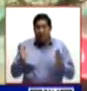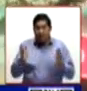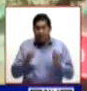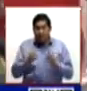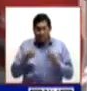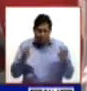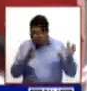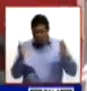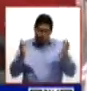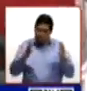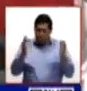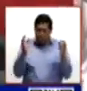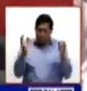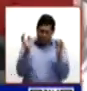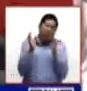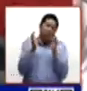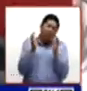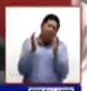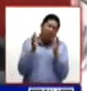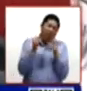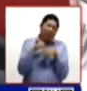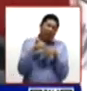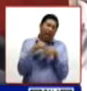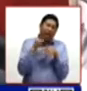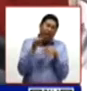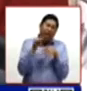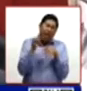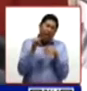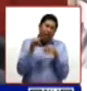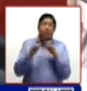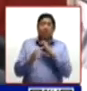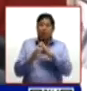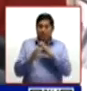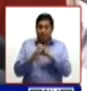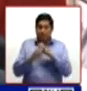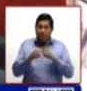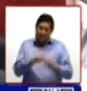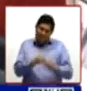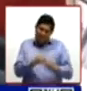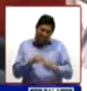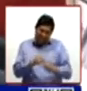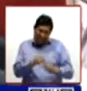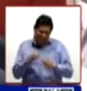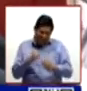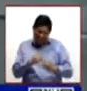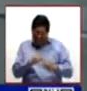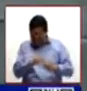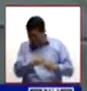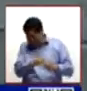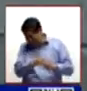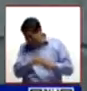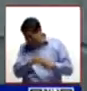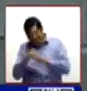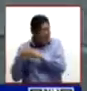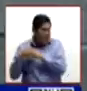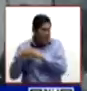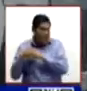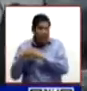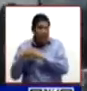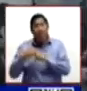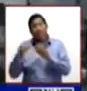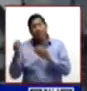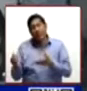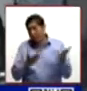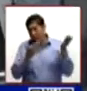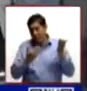colisión han quedado atricionados dentro del camión por la labor de bomberos han sido extraídos y de igualmente